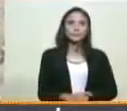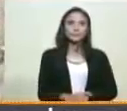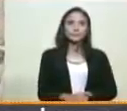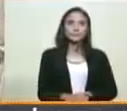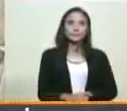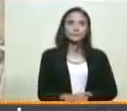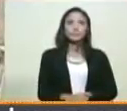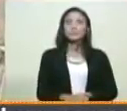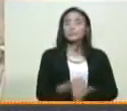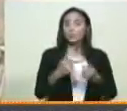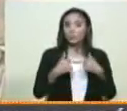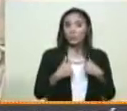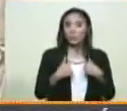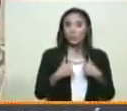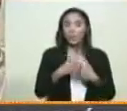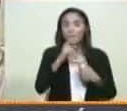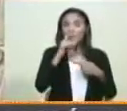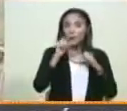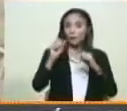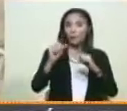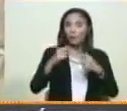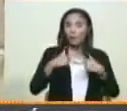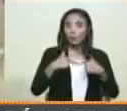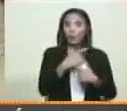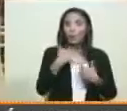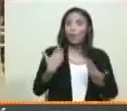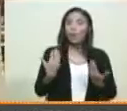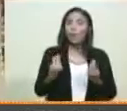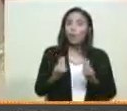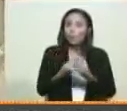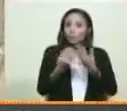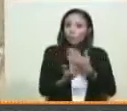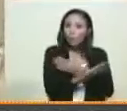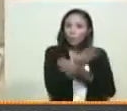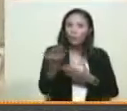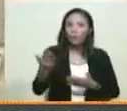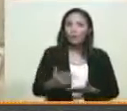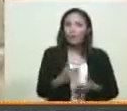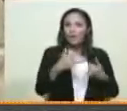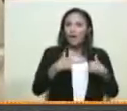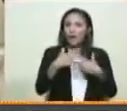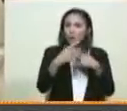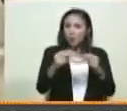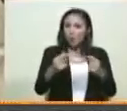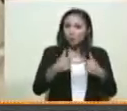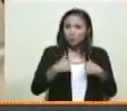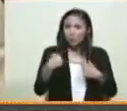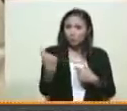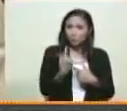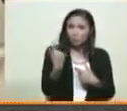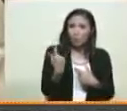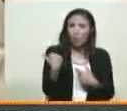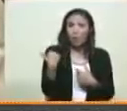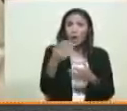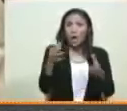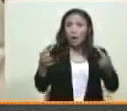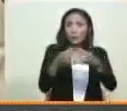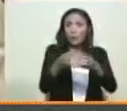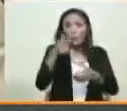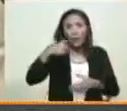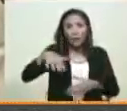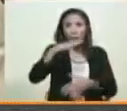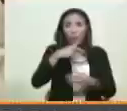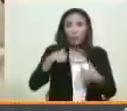Nicolás Maduro Moros, vengo a jurar frente a ustedes que no dejaré solo nunca al pueblo